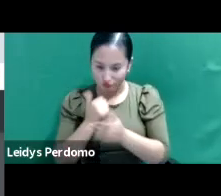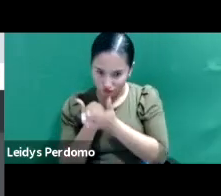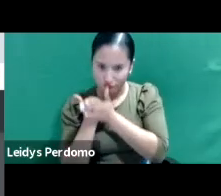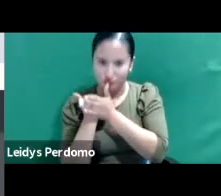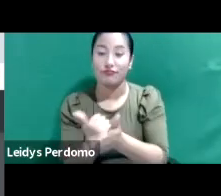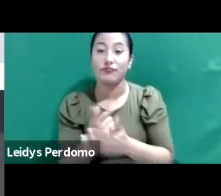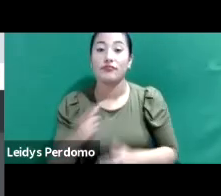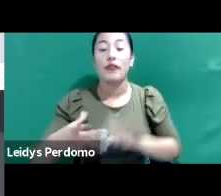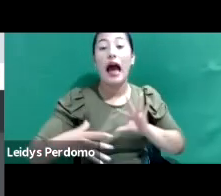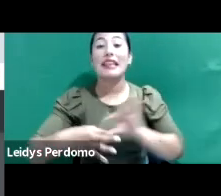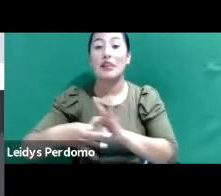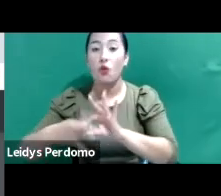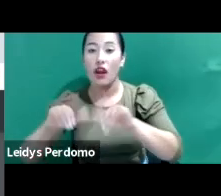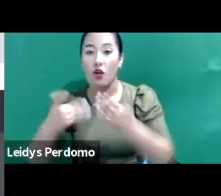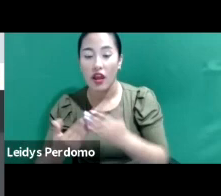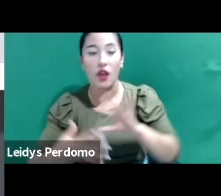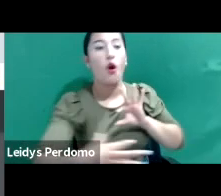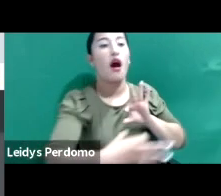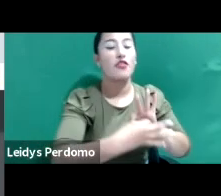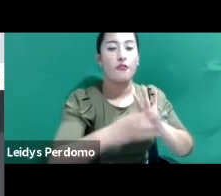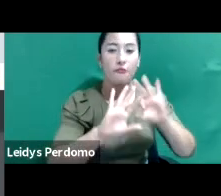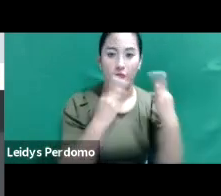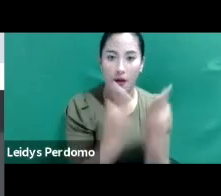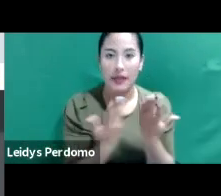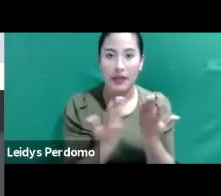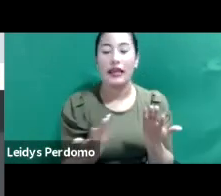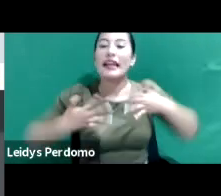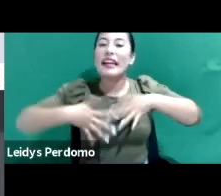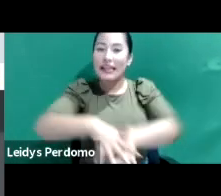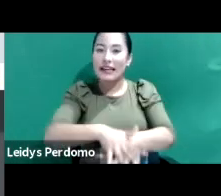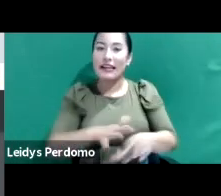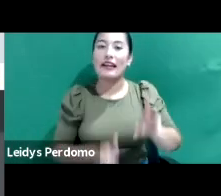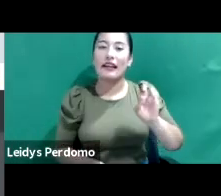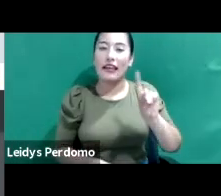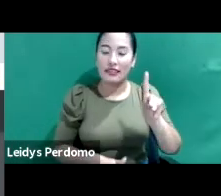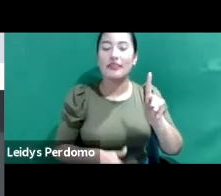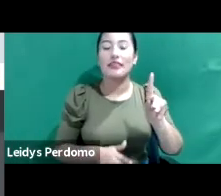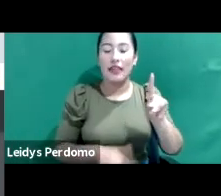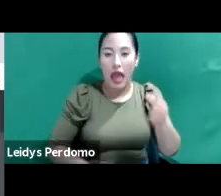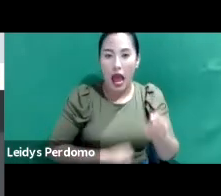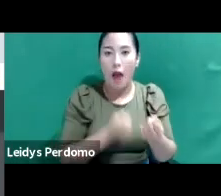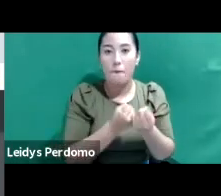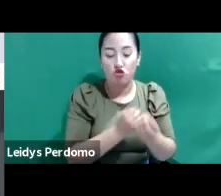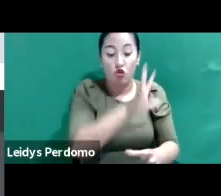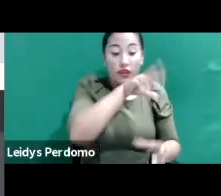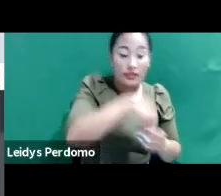colegio, la familia, hacer acercamiento a las redes de apoyo internas y externas, acompañamiento